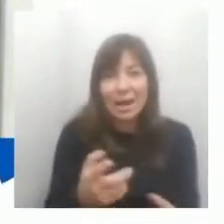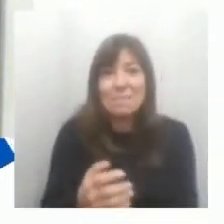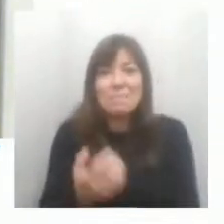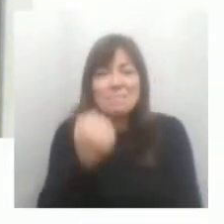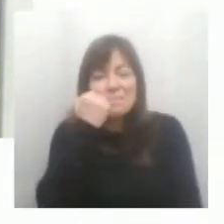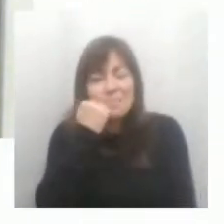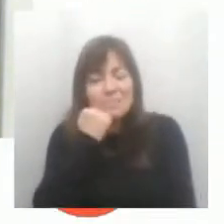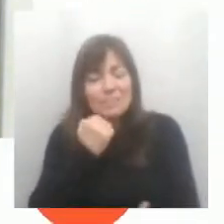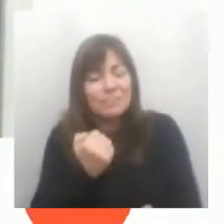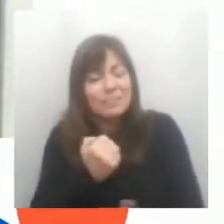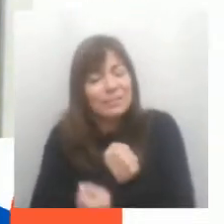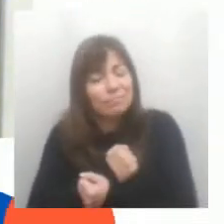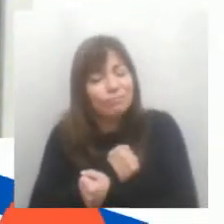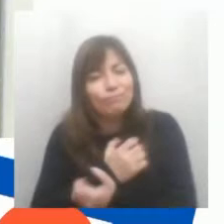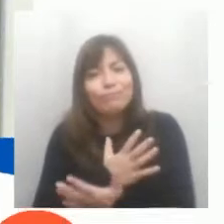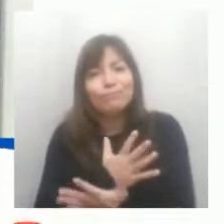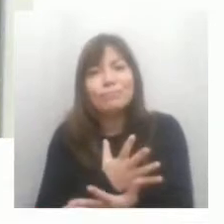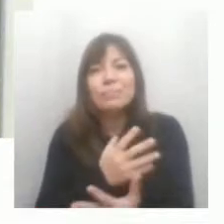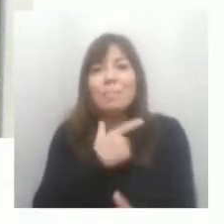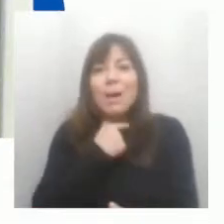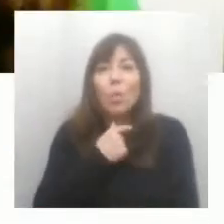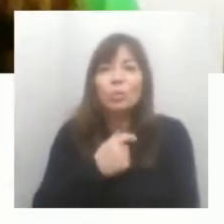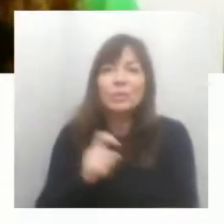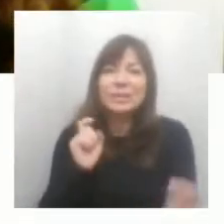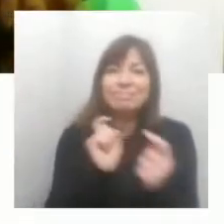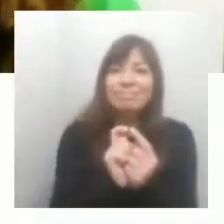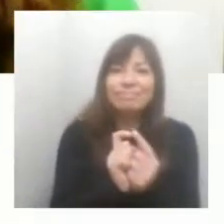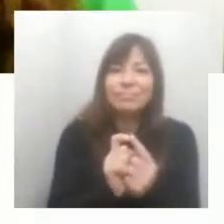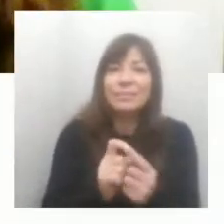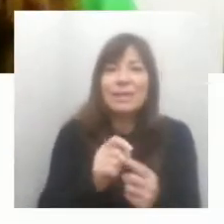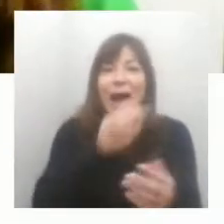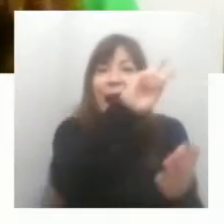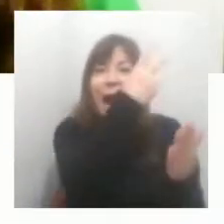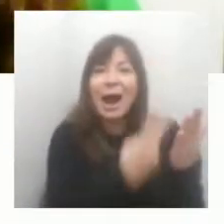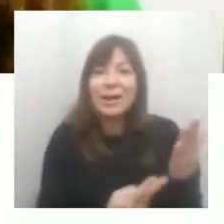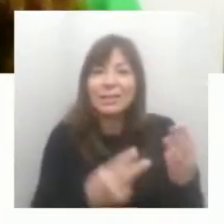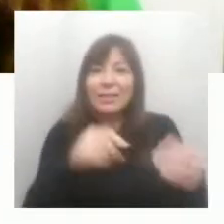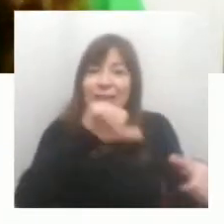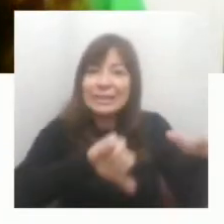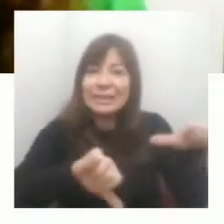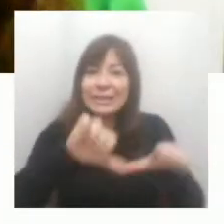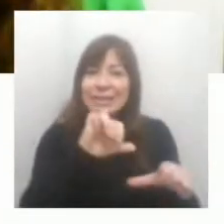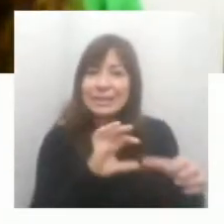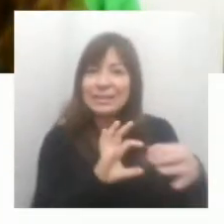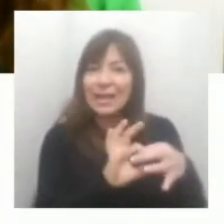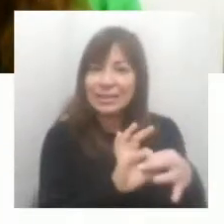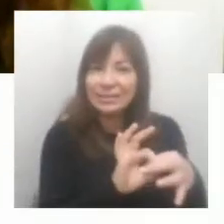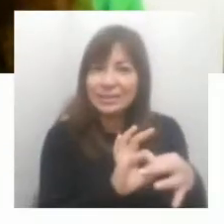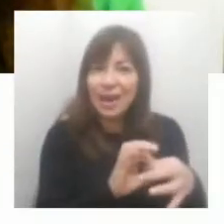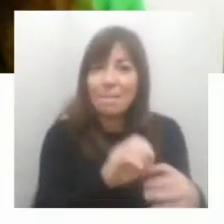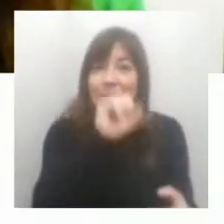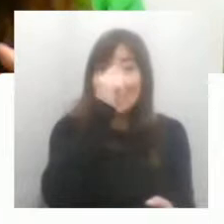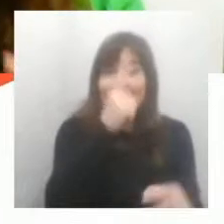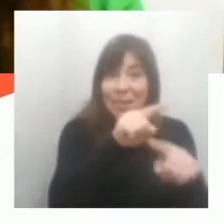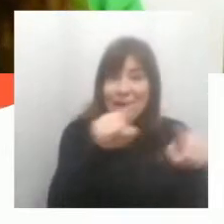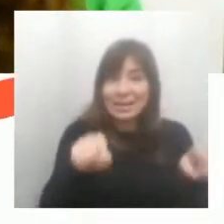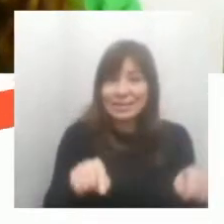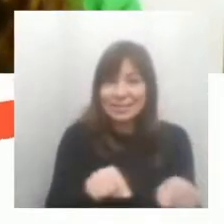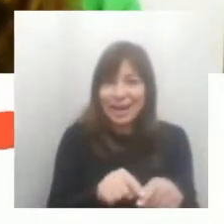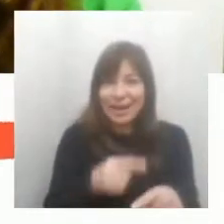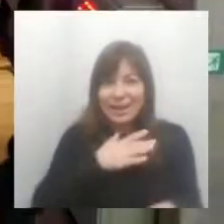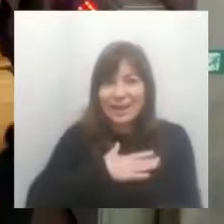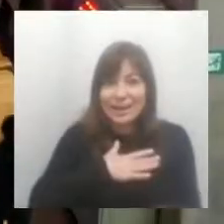más impresiona cuando entramos al museo, y que es la sala Arte y Ciencia. ¿Ya? Es la primera sala que queremos